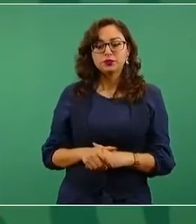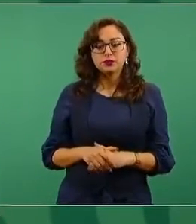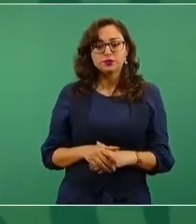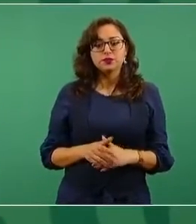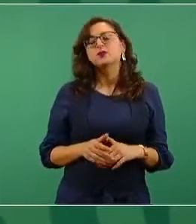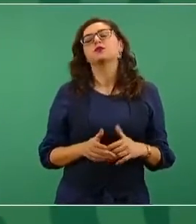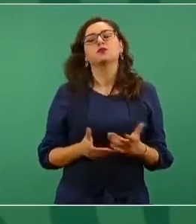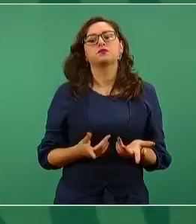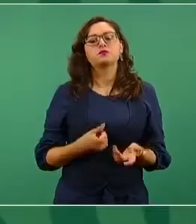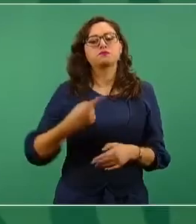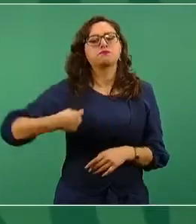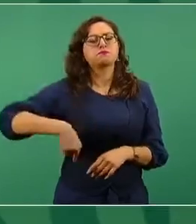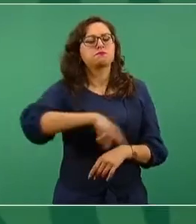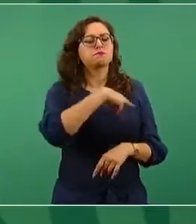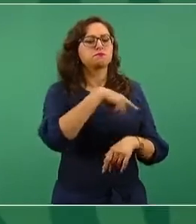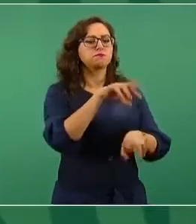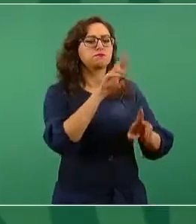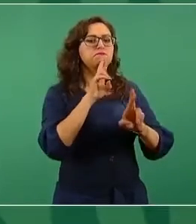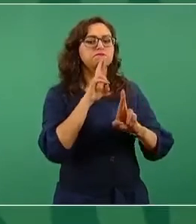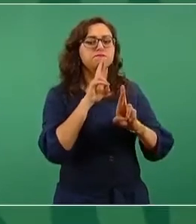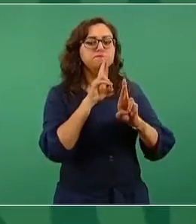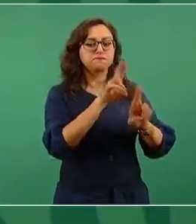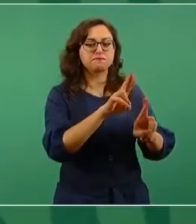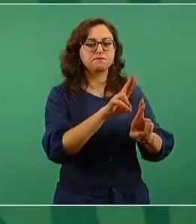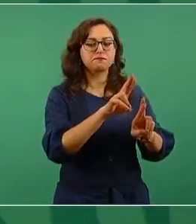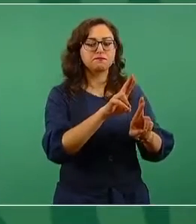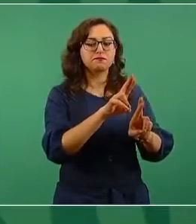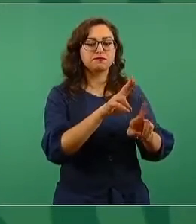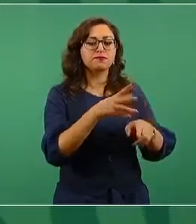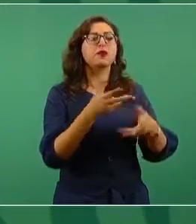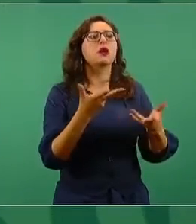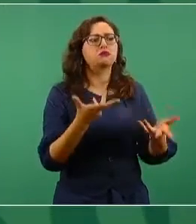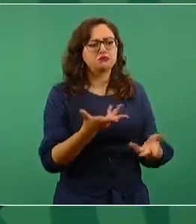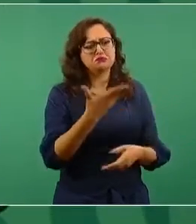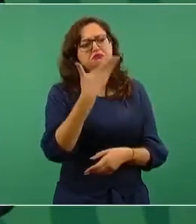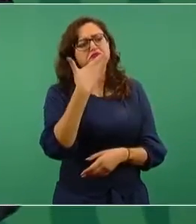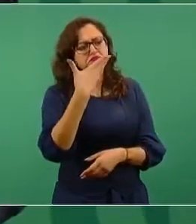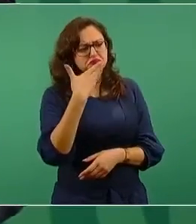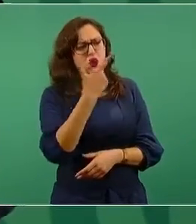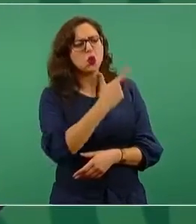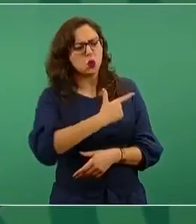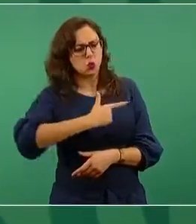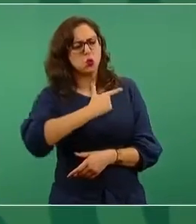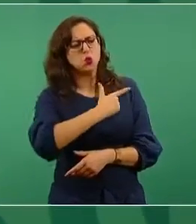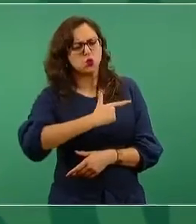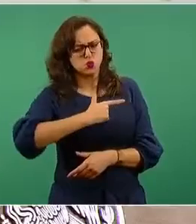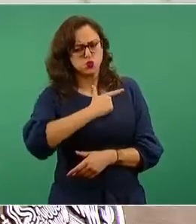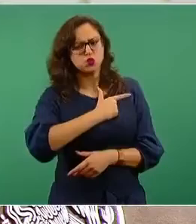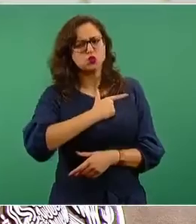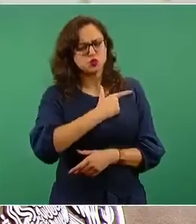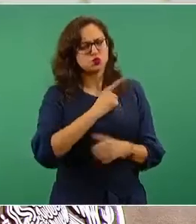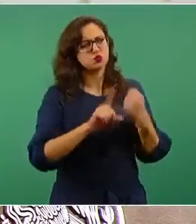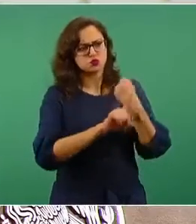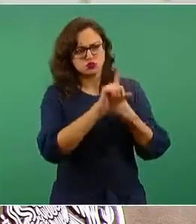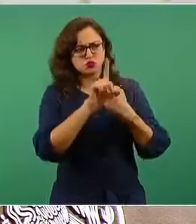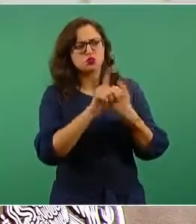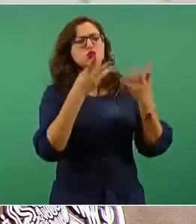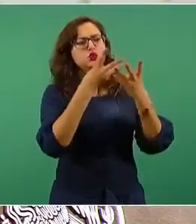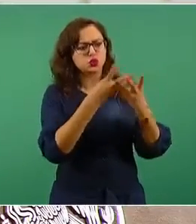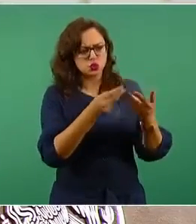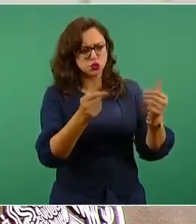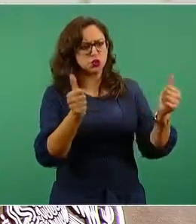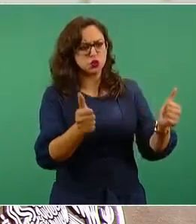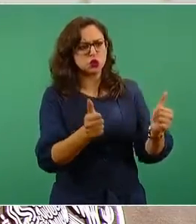Nosotros le respondimos al director de Vitol que nos daba gusto que ya hubiesen resuelto